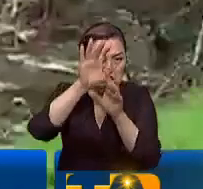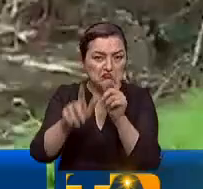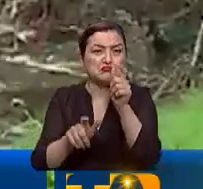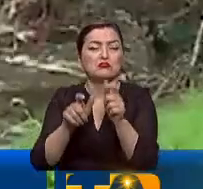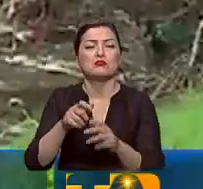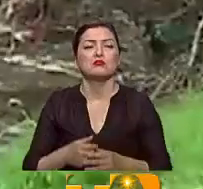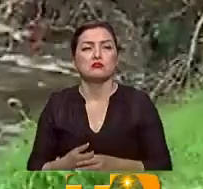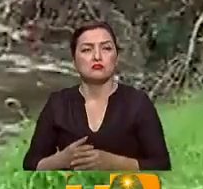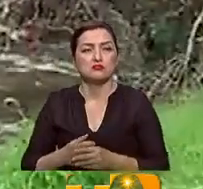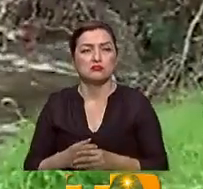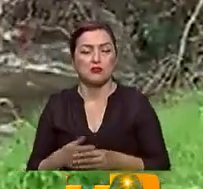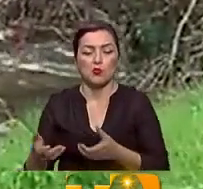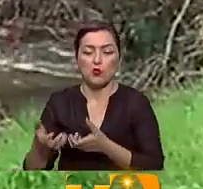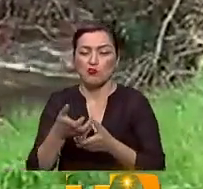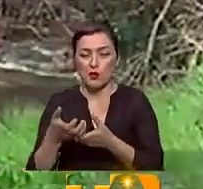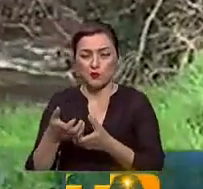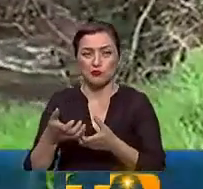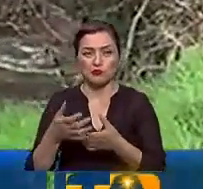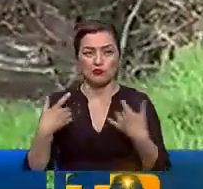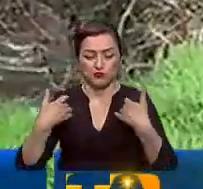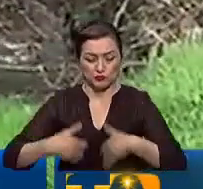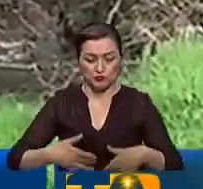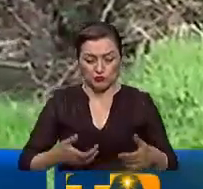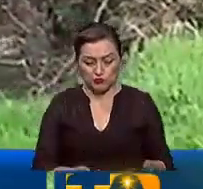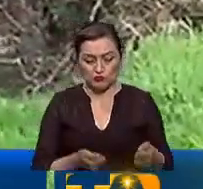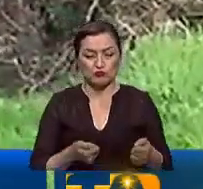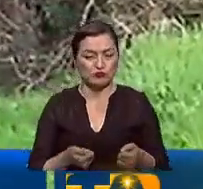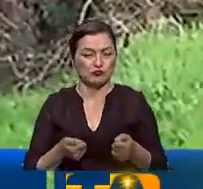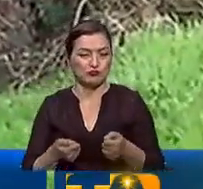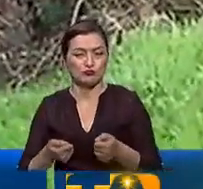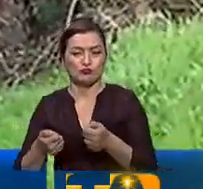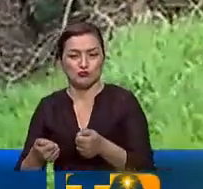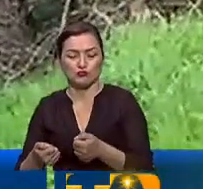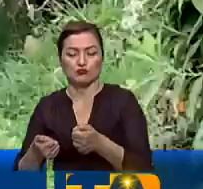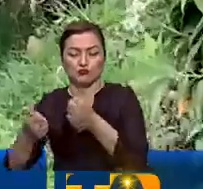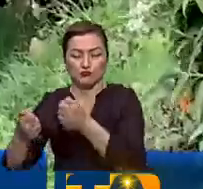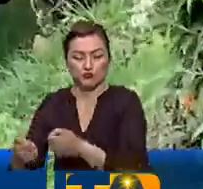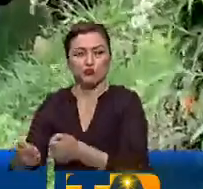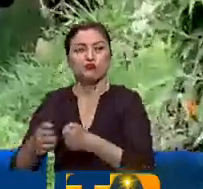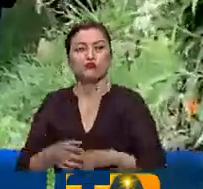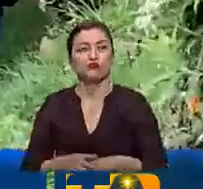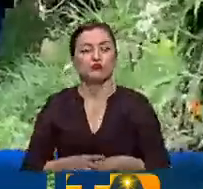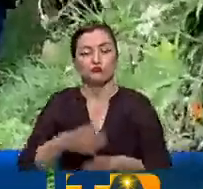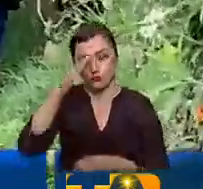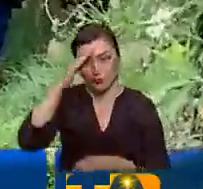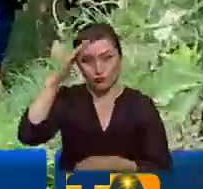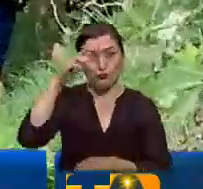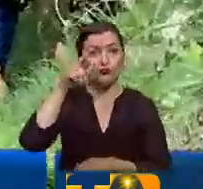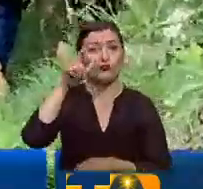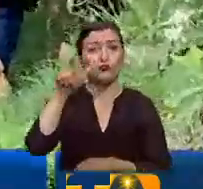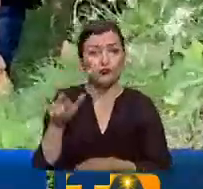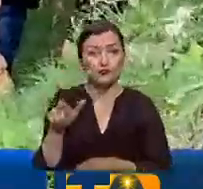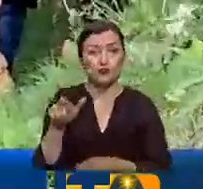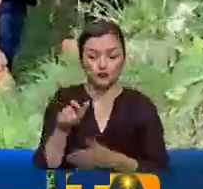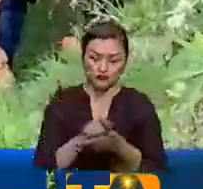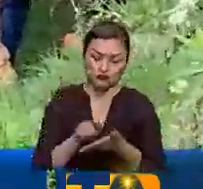ciudadanía. Personal de Bomberos Cuenca lograron asegurar el cuerpo y extraerlo hasta las orillas del río, para que tanto la policía como la fiscalía